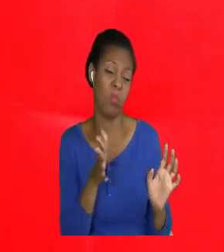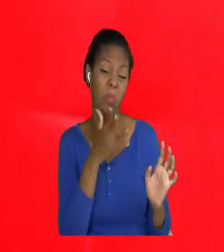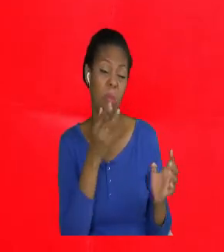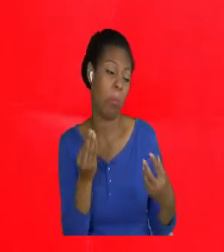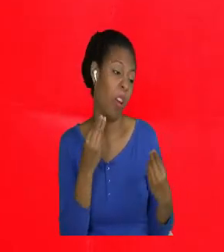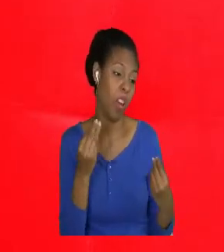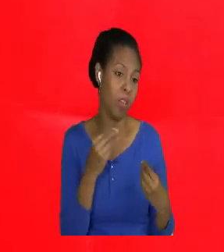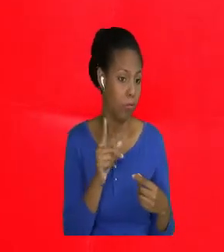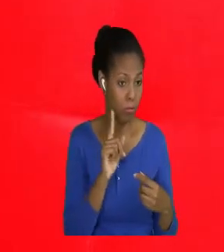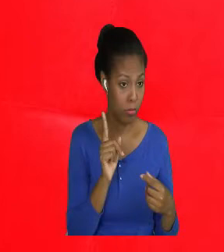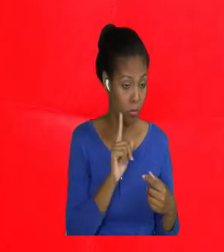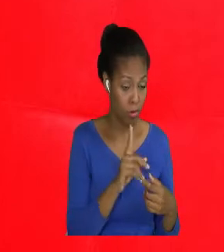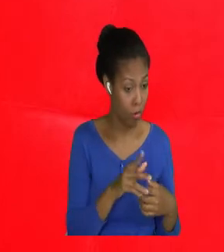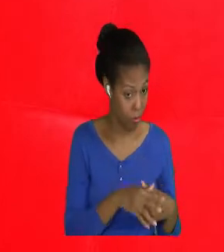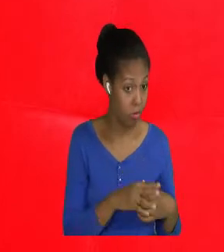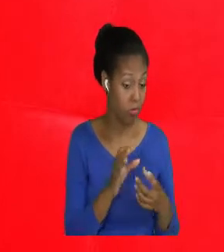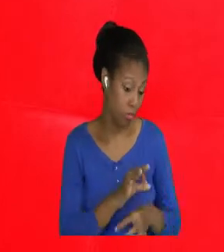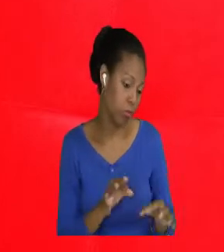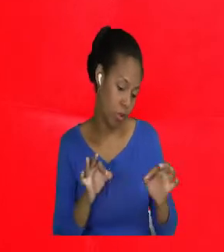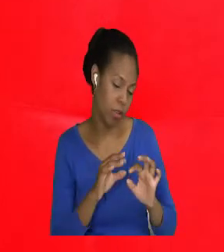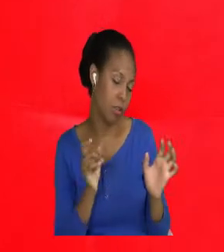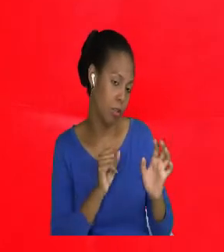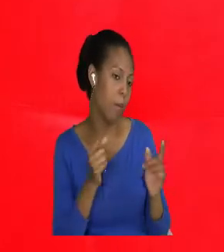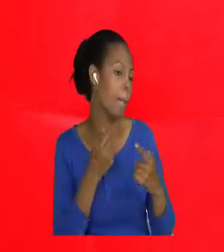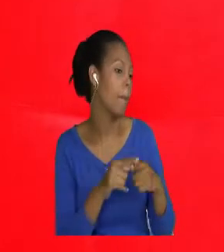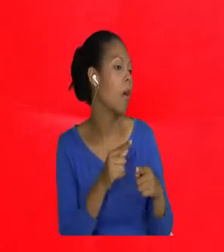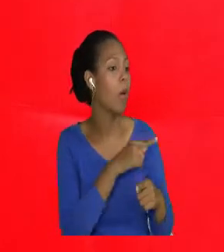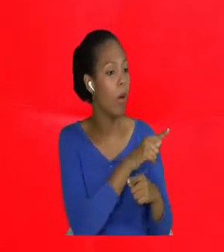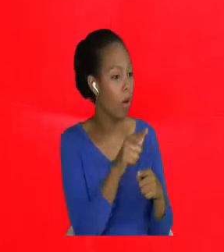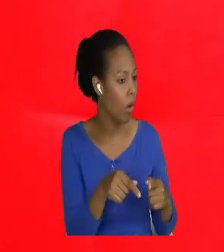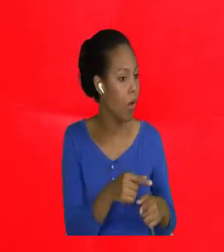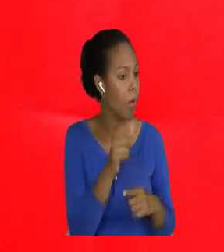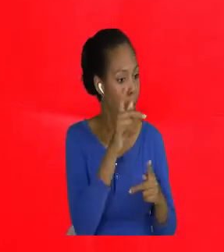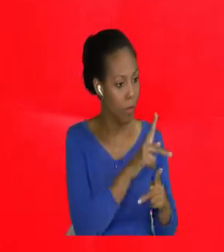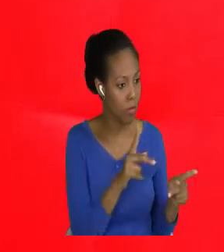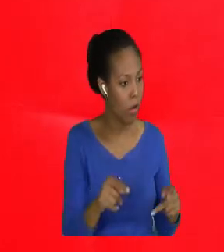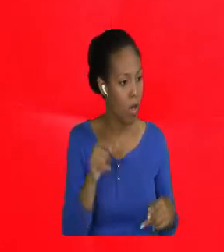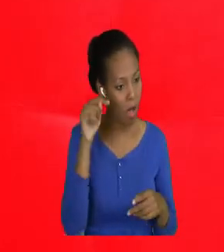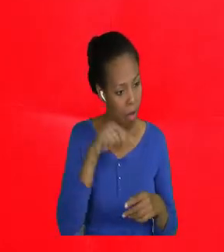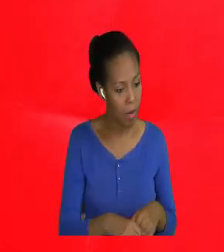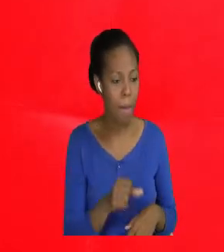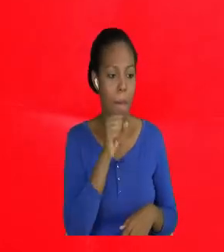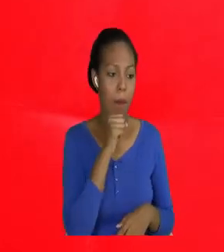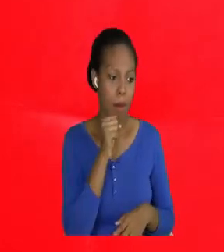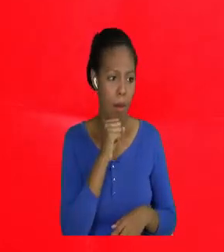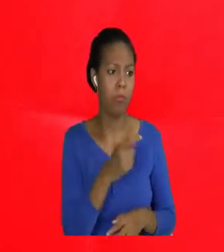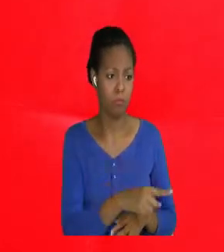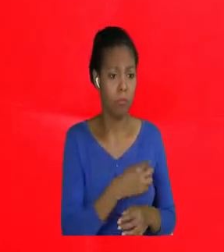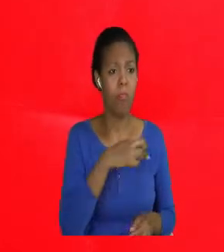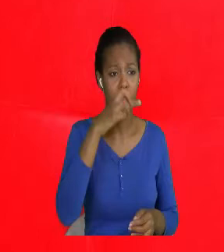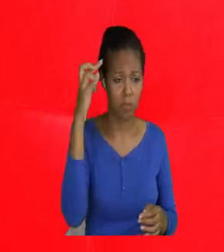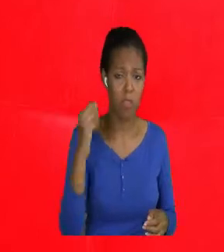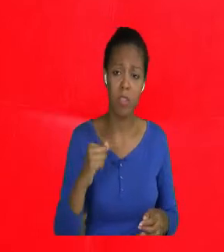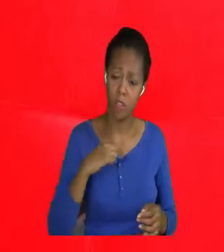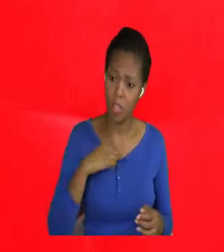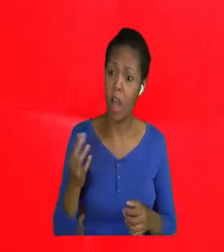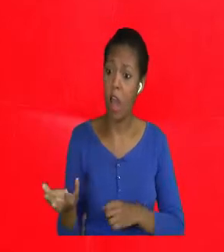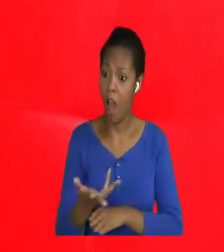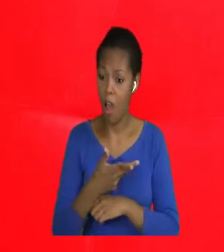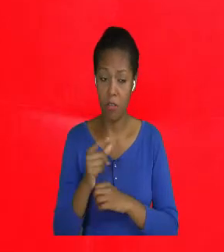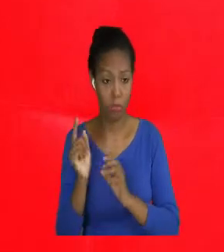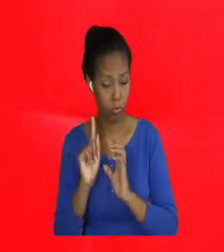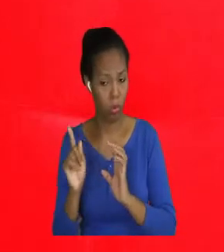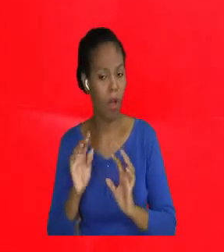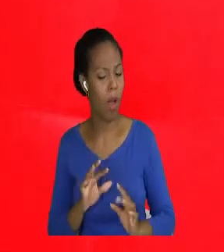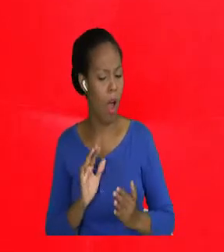talla internacional, sino porque tenemos que darle la oportunidad a todos esos artistas que hay acá en Barranca, que tienen un gran talento, un gran